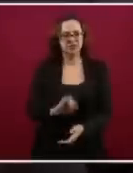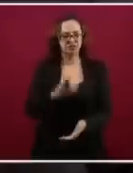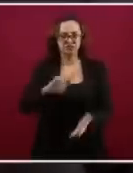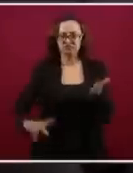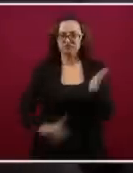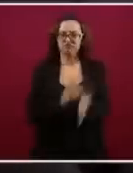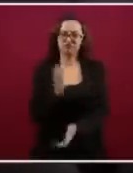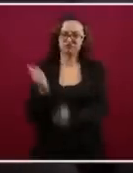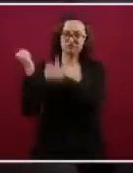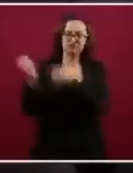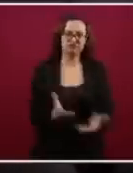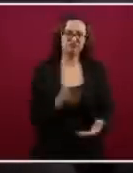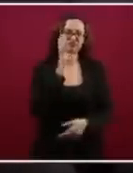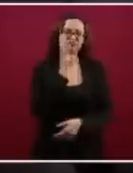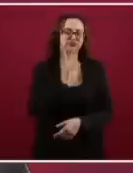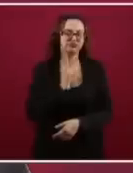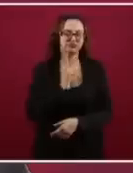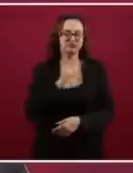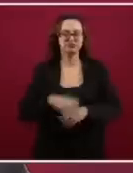suceder.